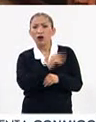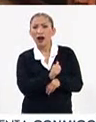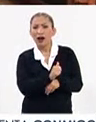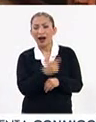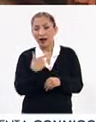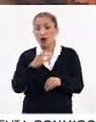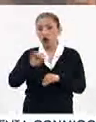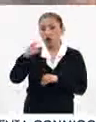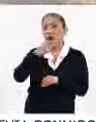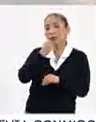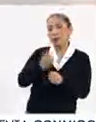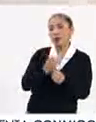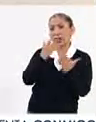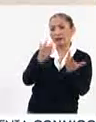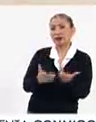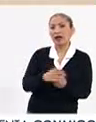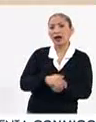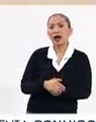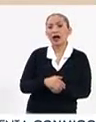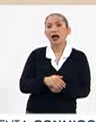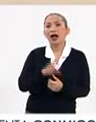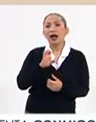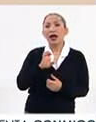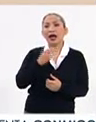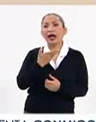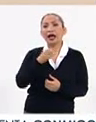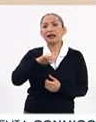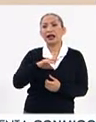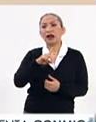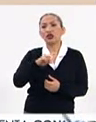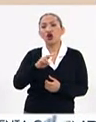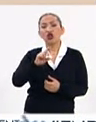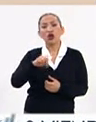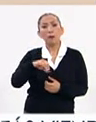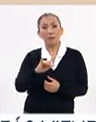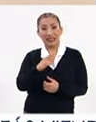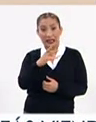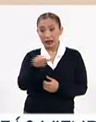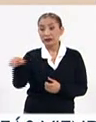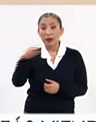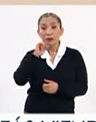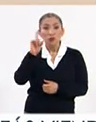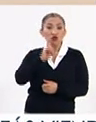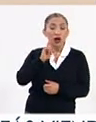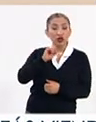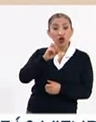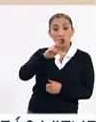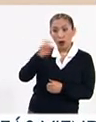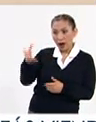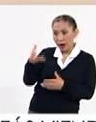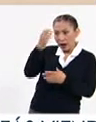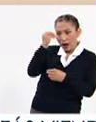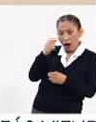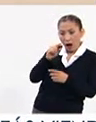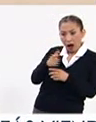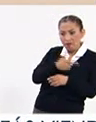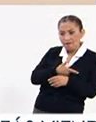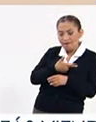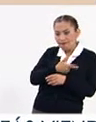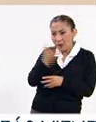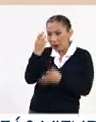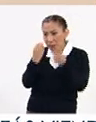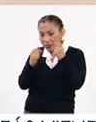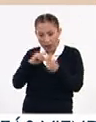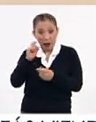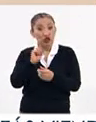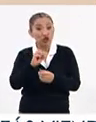gran poeta peruano Hernando Domínguez Camargo, que casi nadie conoce. Pero bueno, es un poeta gongorino,